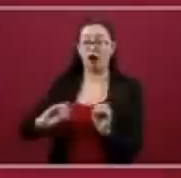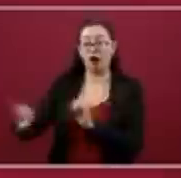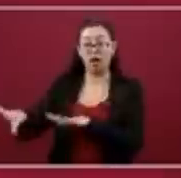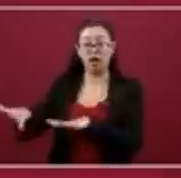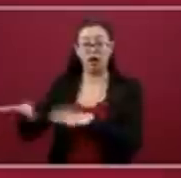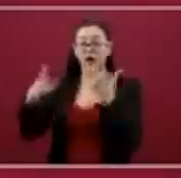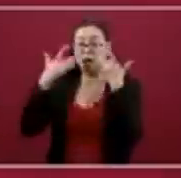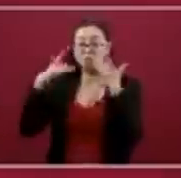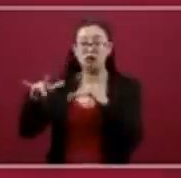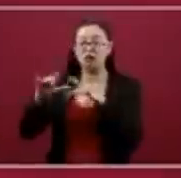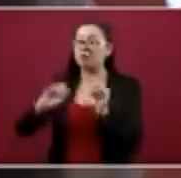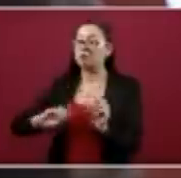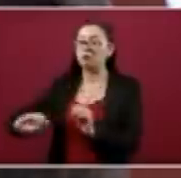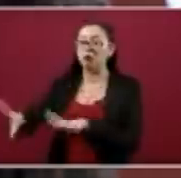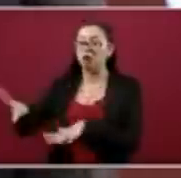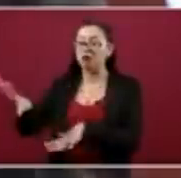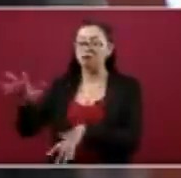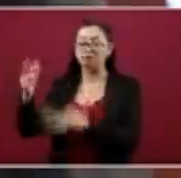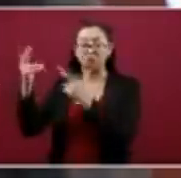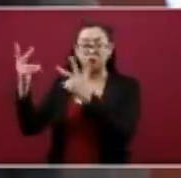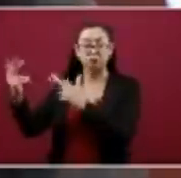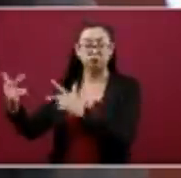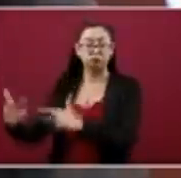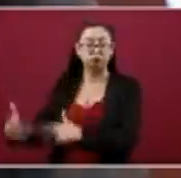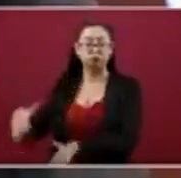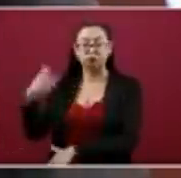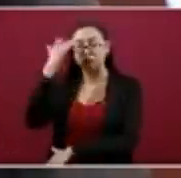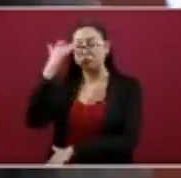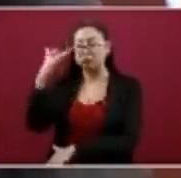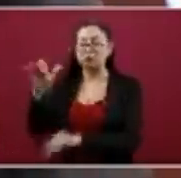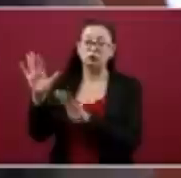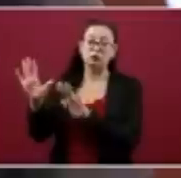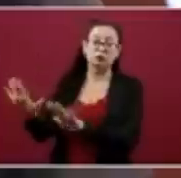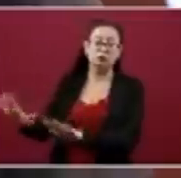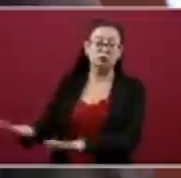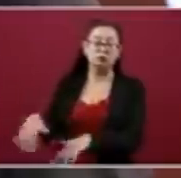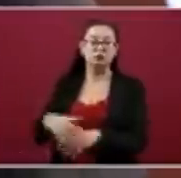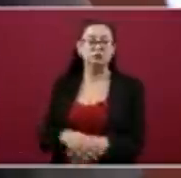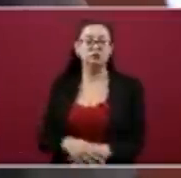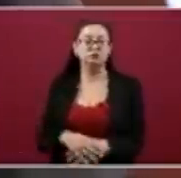abandonada, tenía mucho tiempo,